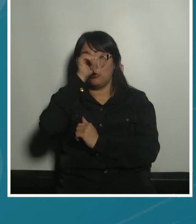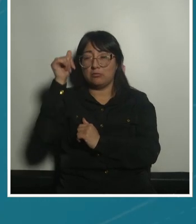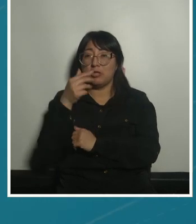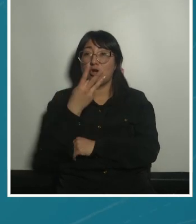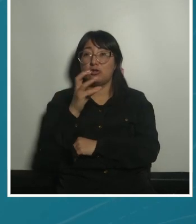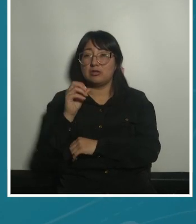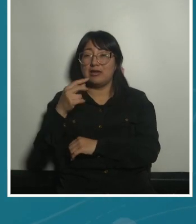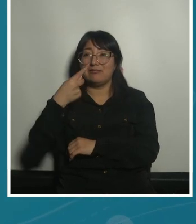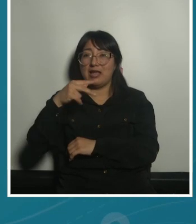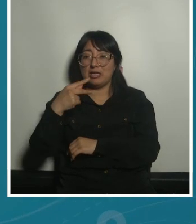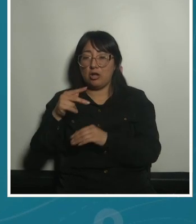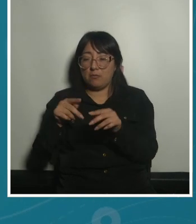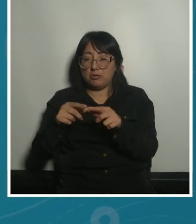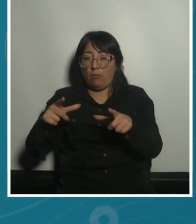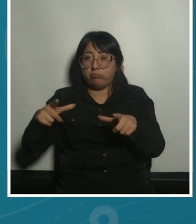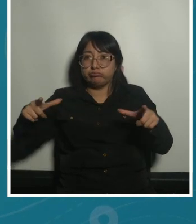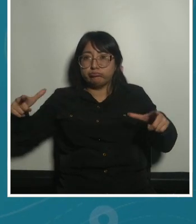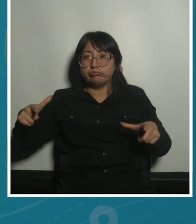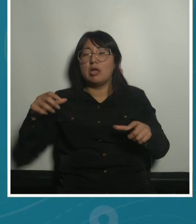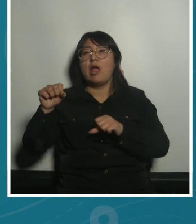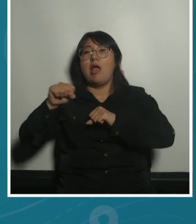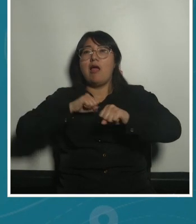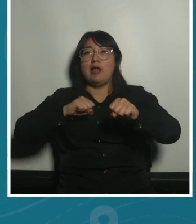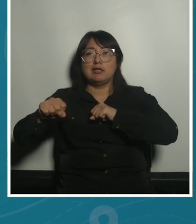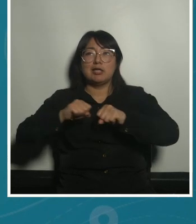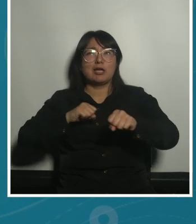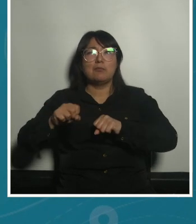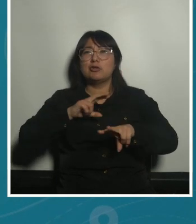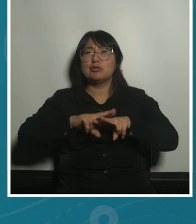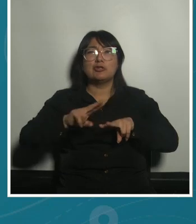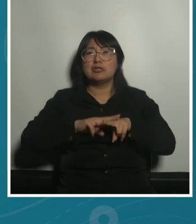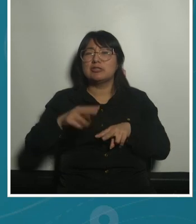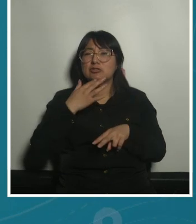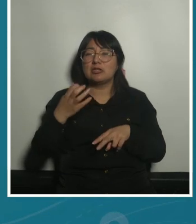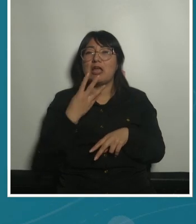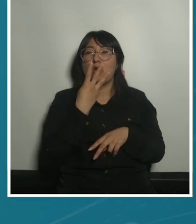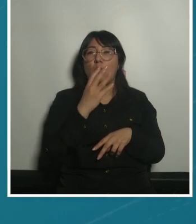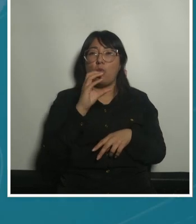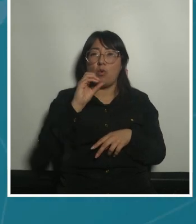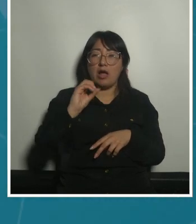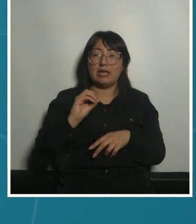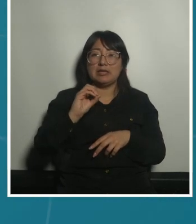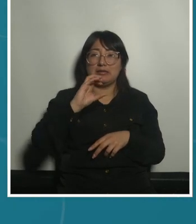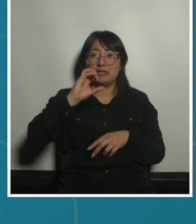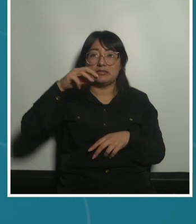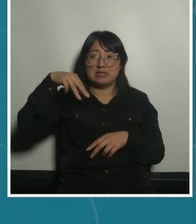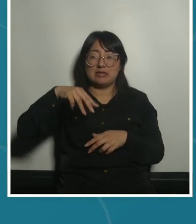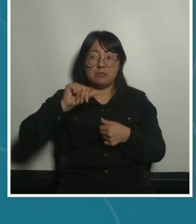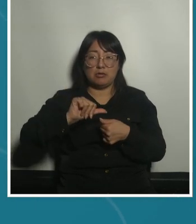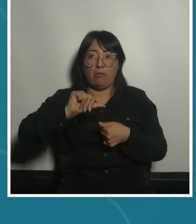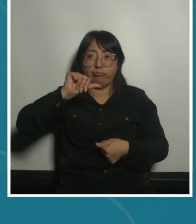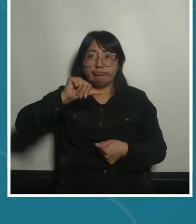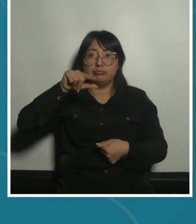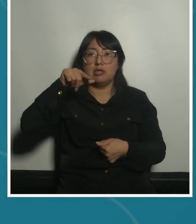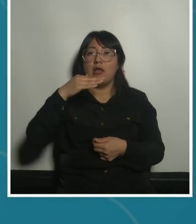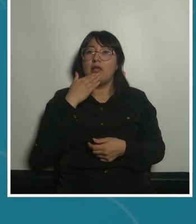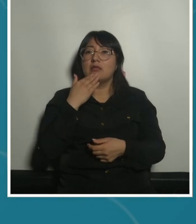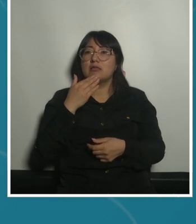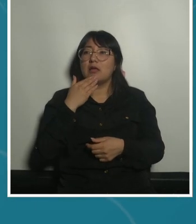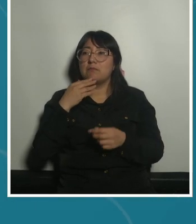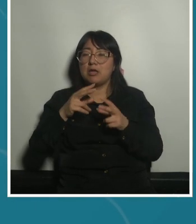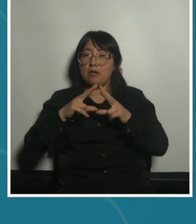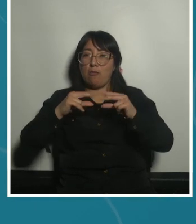extensión. El terremoto generó una subsidencia de 40 centímetros en la zona de Pichilemu y de la zona